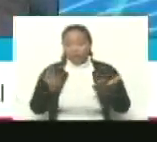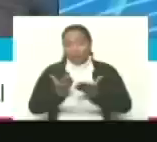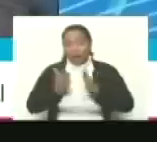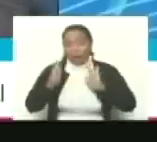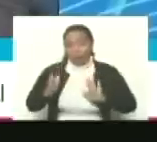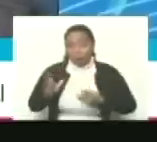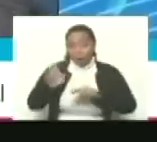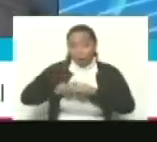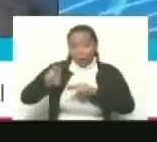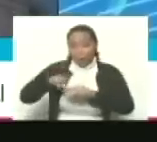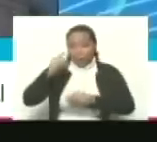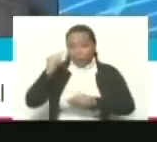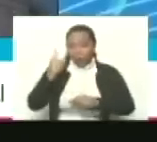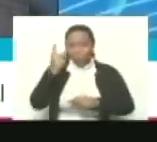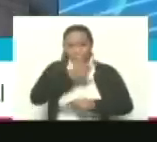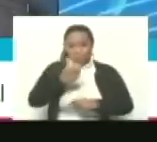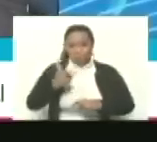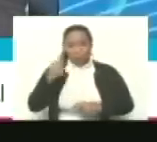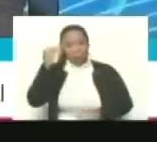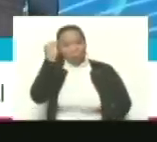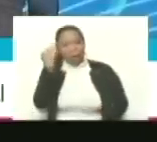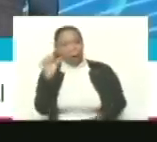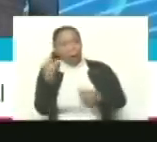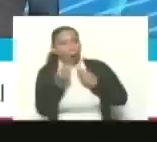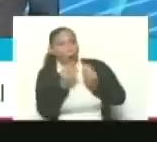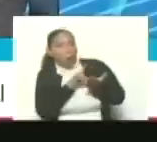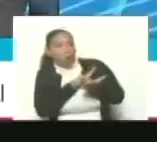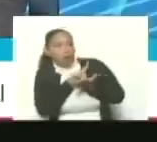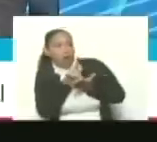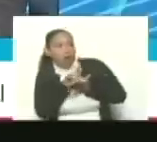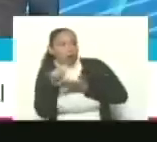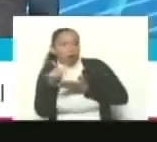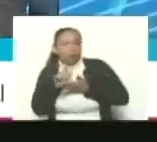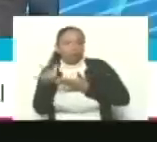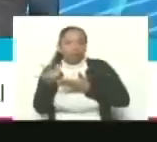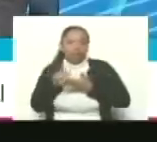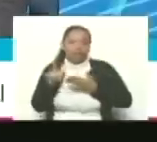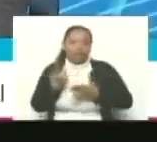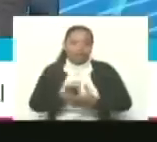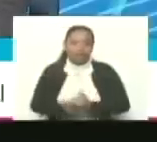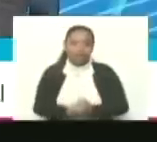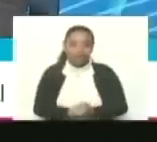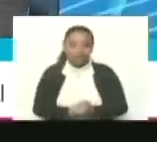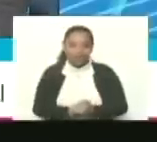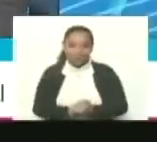gente pensando para dónde ir. Bueno, Mérida es el destino. Mérida la